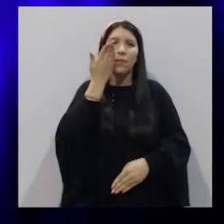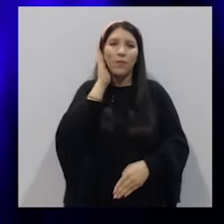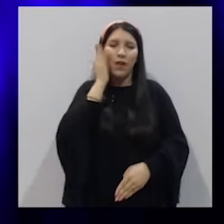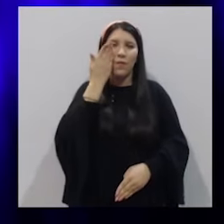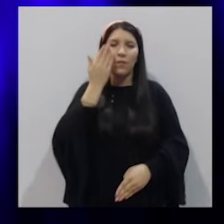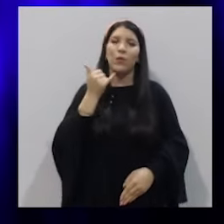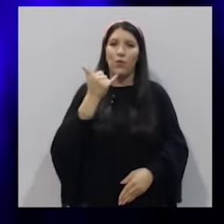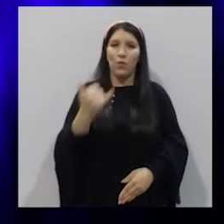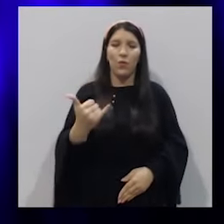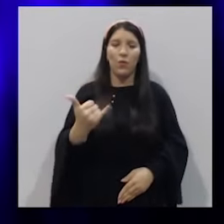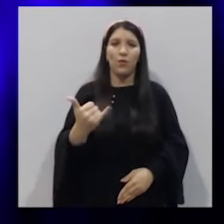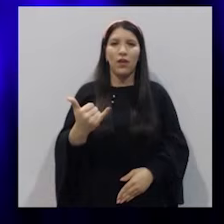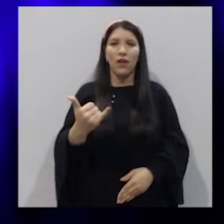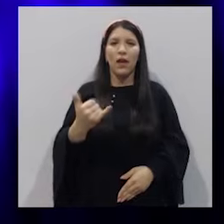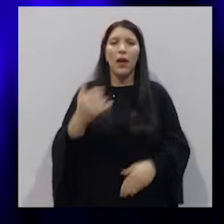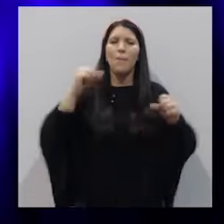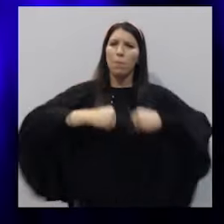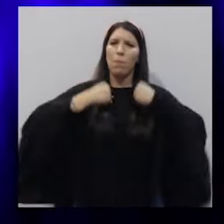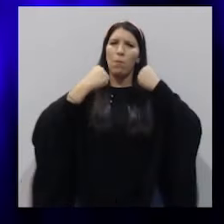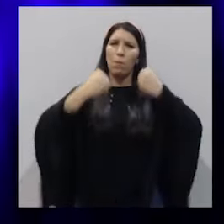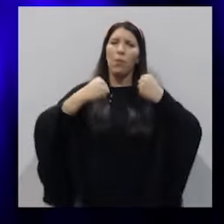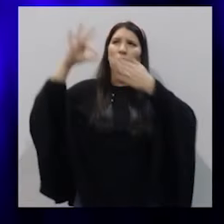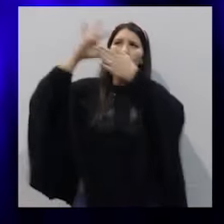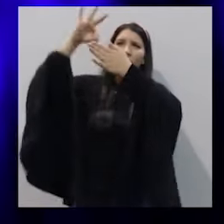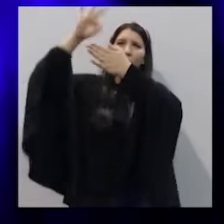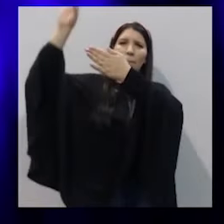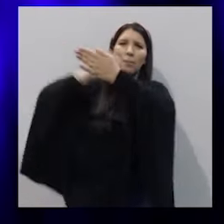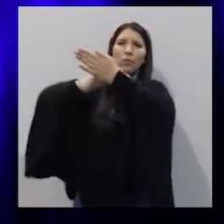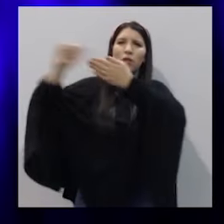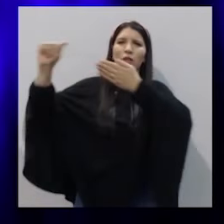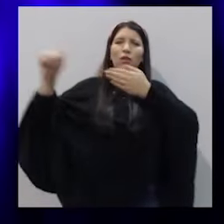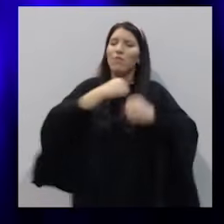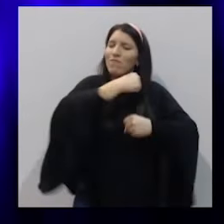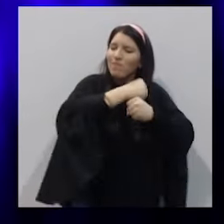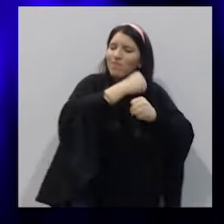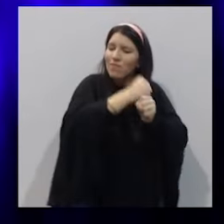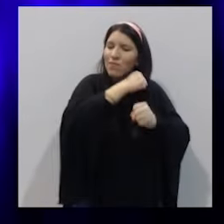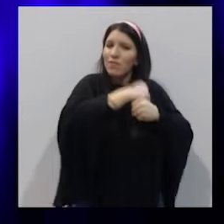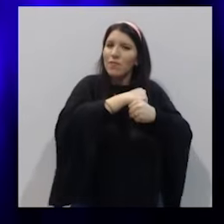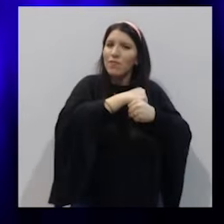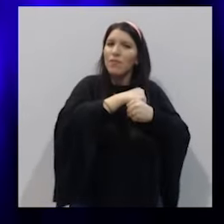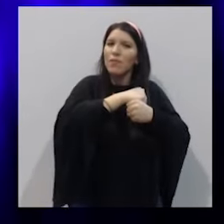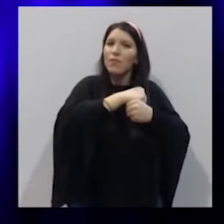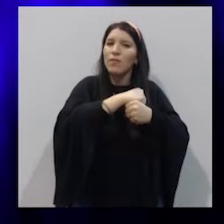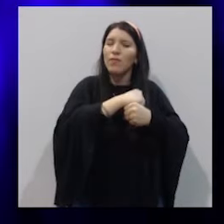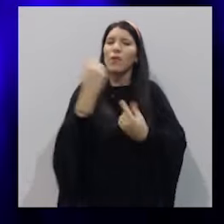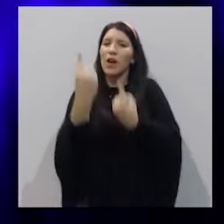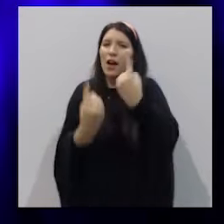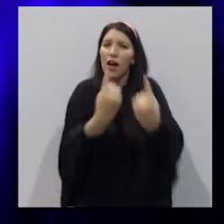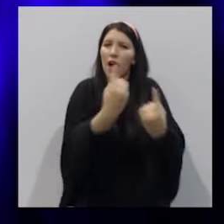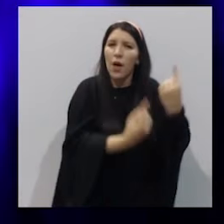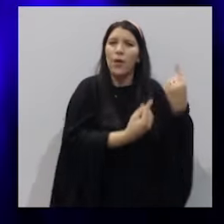del espíritu santo esté obrando en cada corazón en cada familia en cada hogar y también